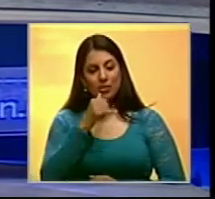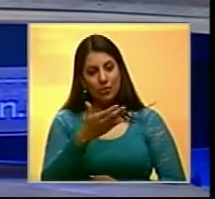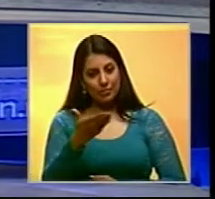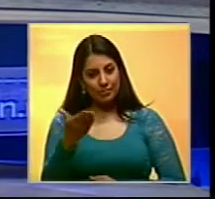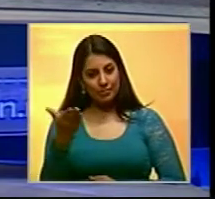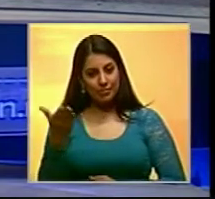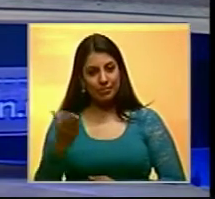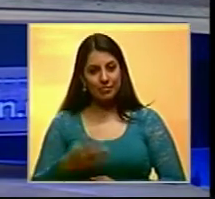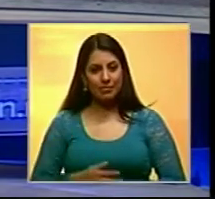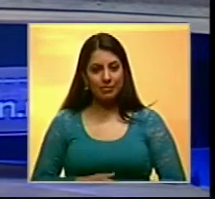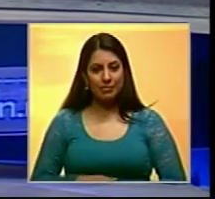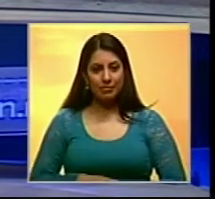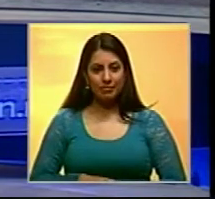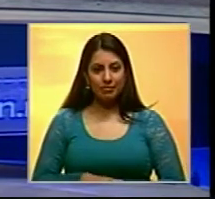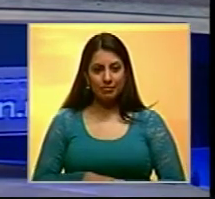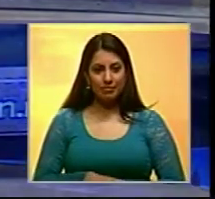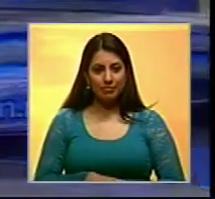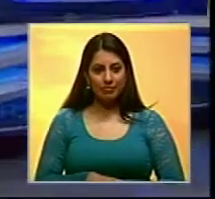más información para ustedes.